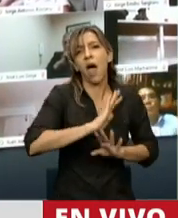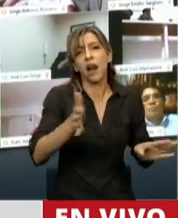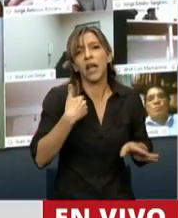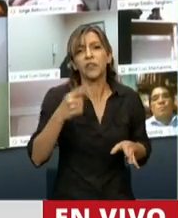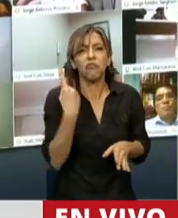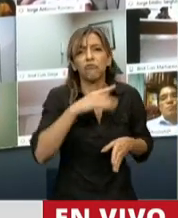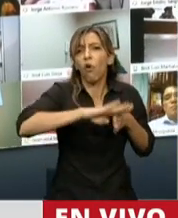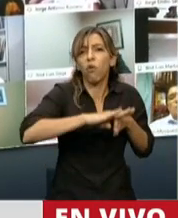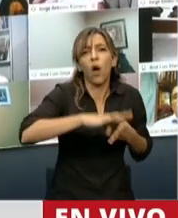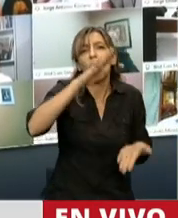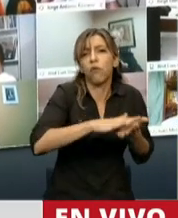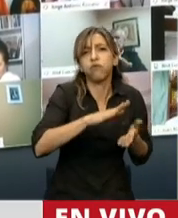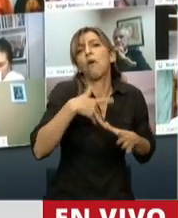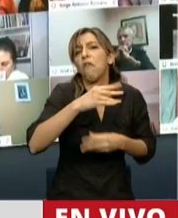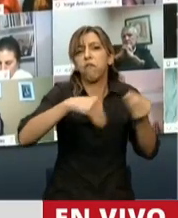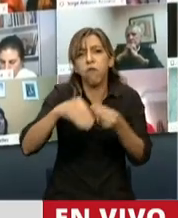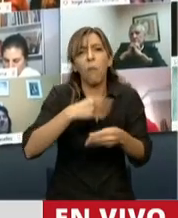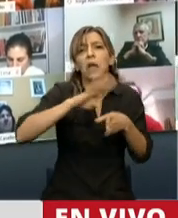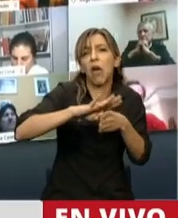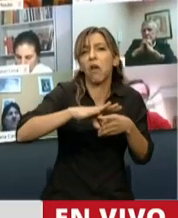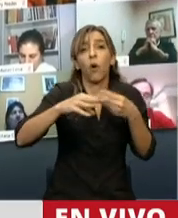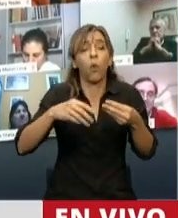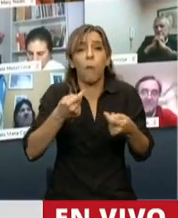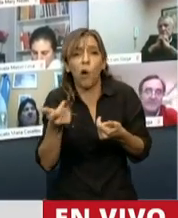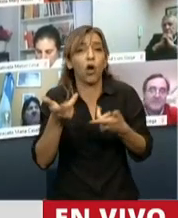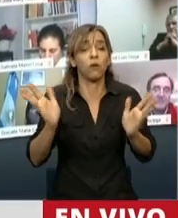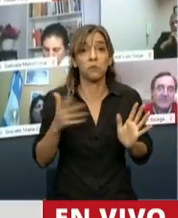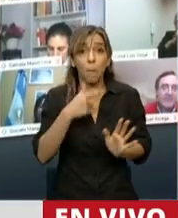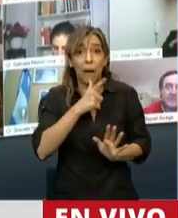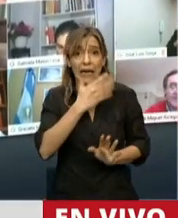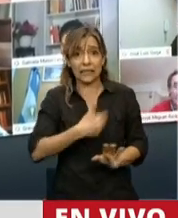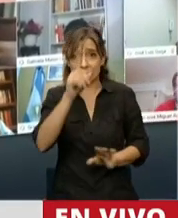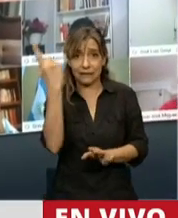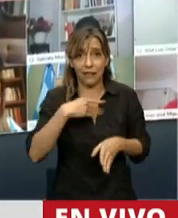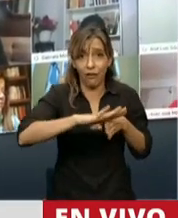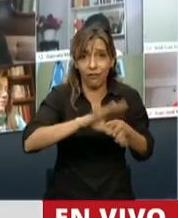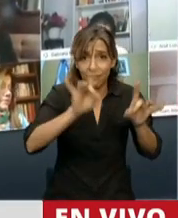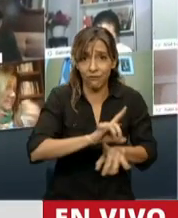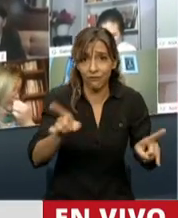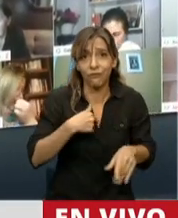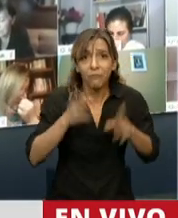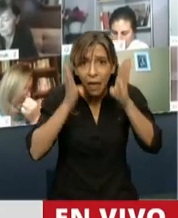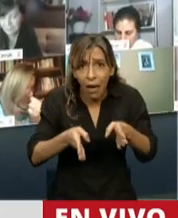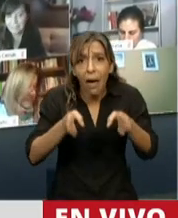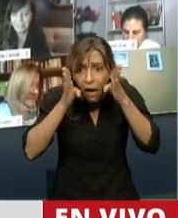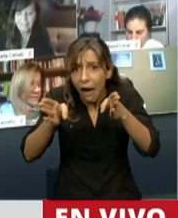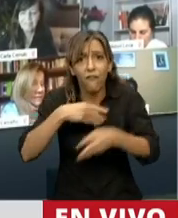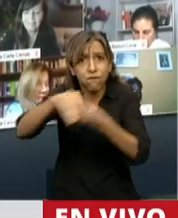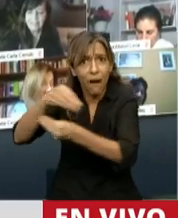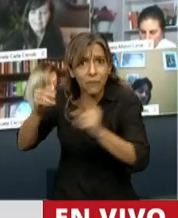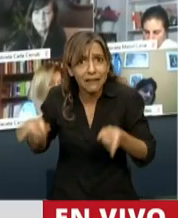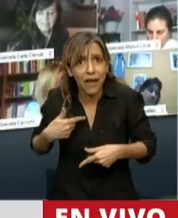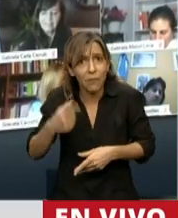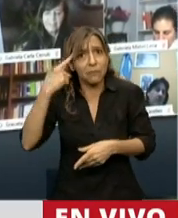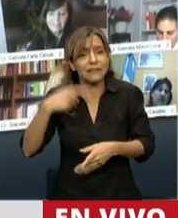gobierno como a nivel de las empresas como a nivel de las familias. La diaria aparentemente endeudará a todo el mundo, no solo al Estado. Luis Toto Caputo, el Messi